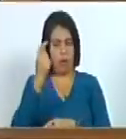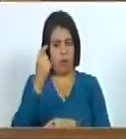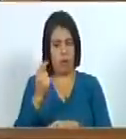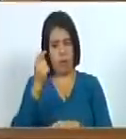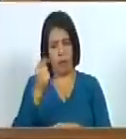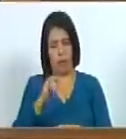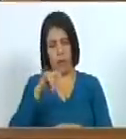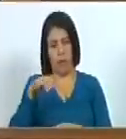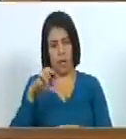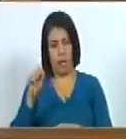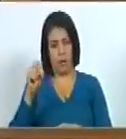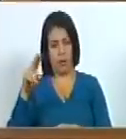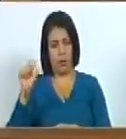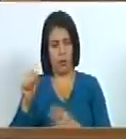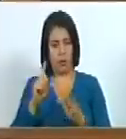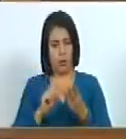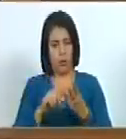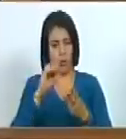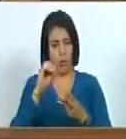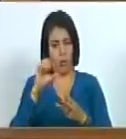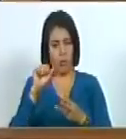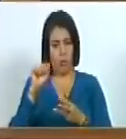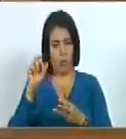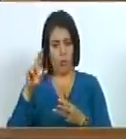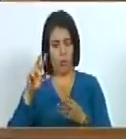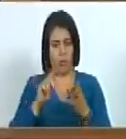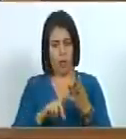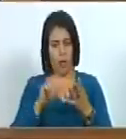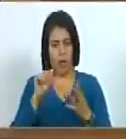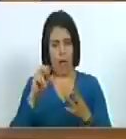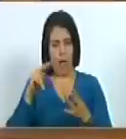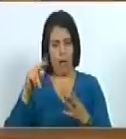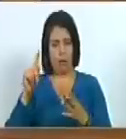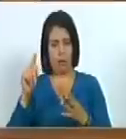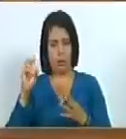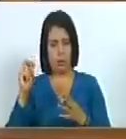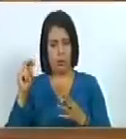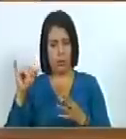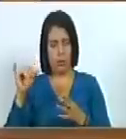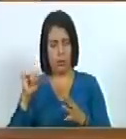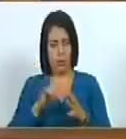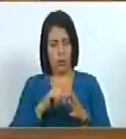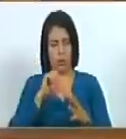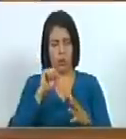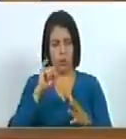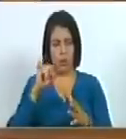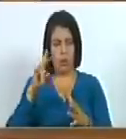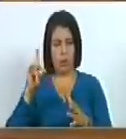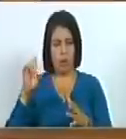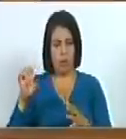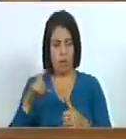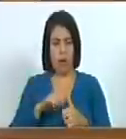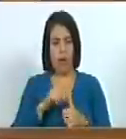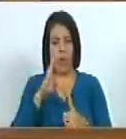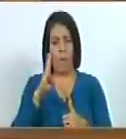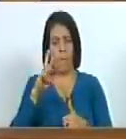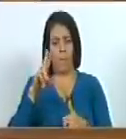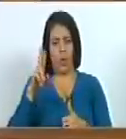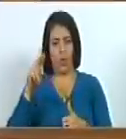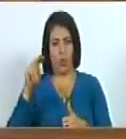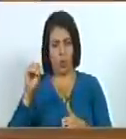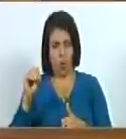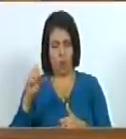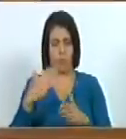diputados Jesús Pérez, Óscar Ronderos, Antonio Sivira, Fidel Vázquez y Bruno Galo.